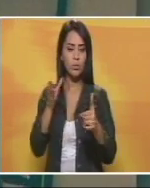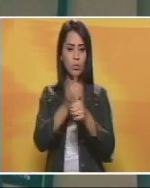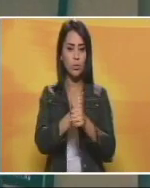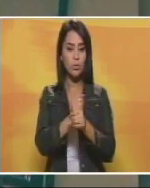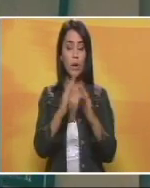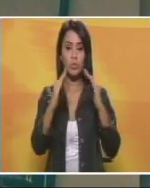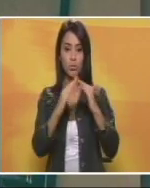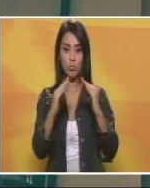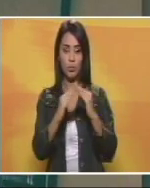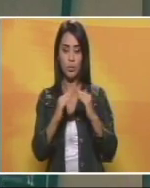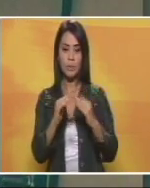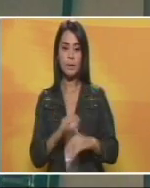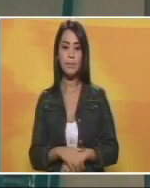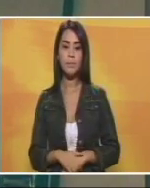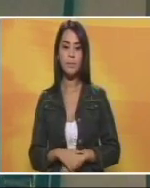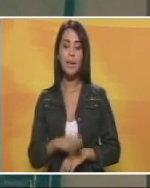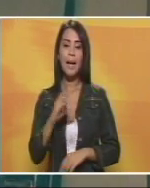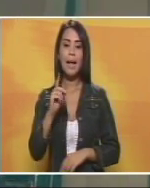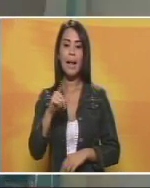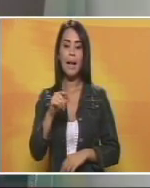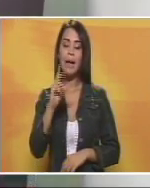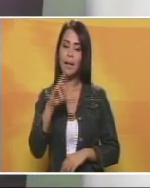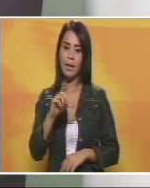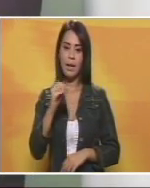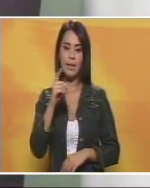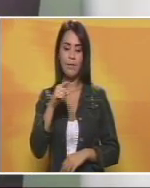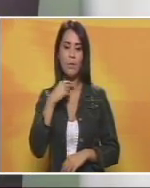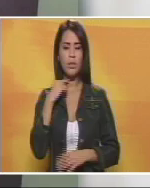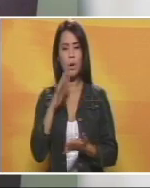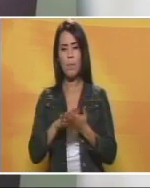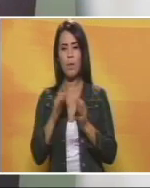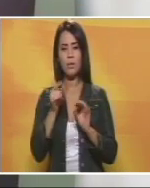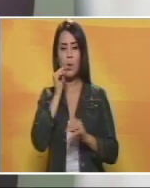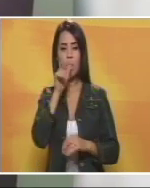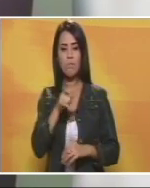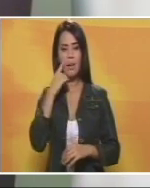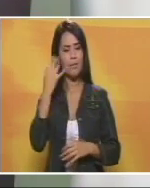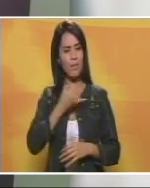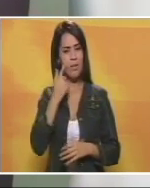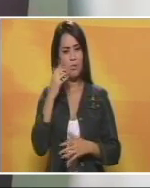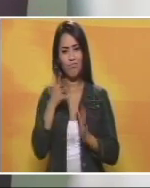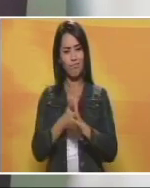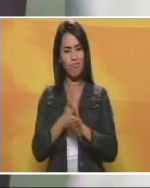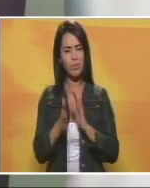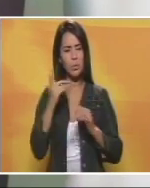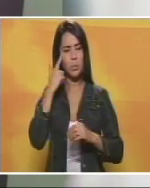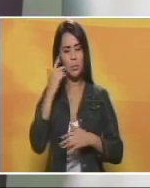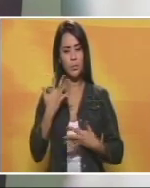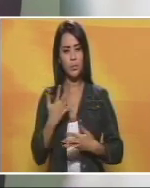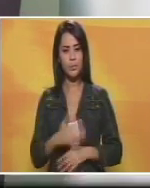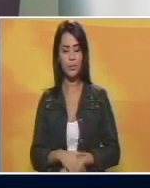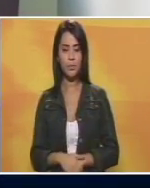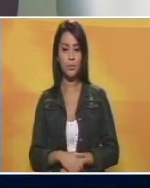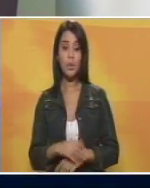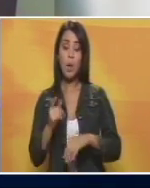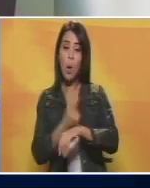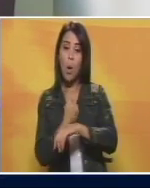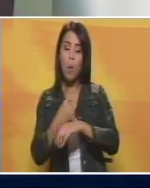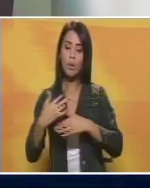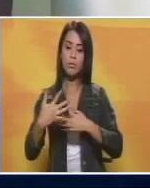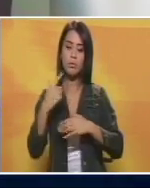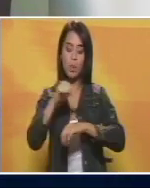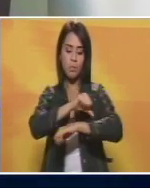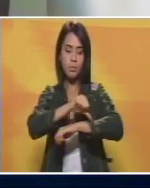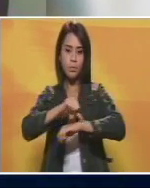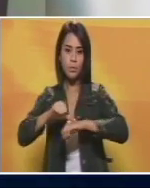su residencia ubicada en Tarzana, California. Las causas de la muerte de Odell aún no han sido reveladas. Se dio a conocer que en las próximas horas practicarán